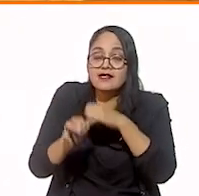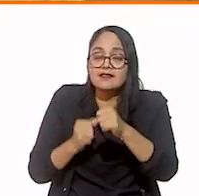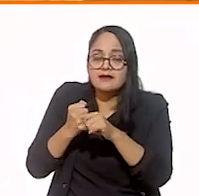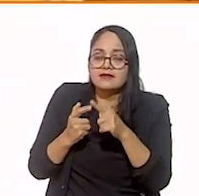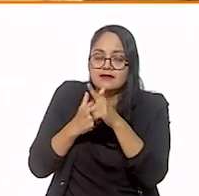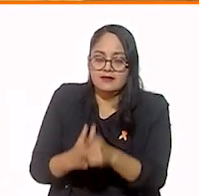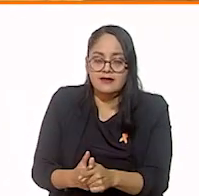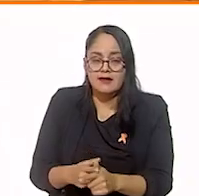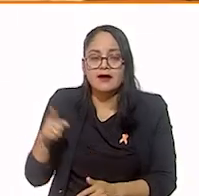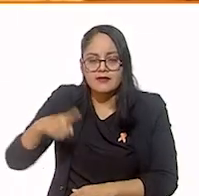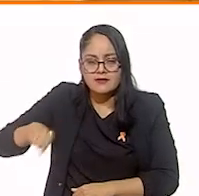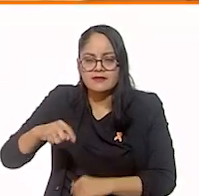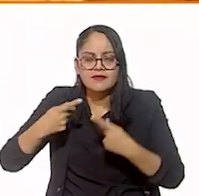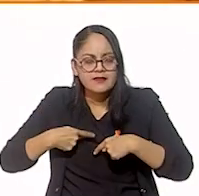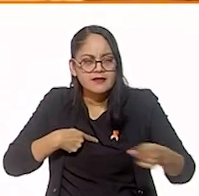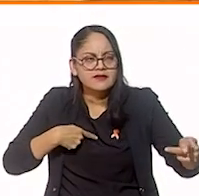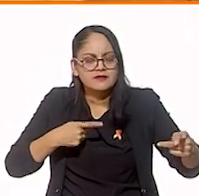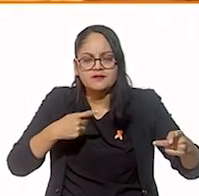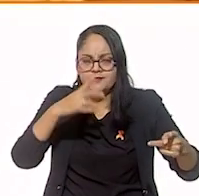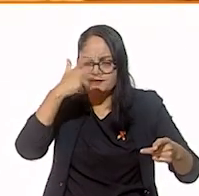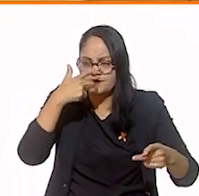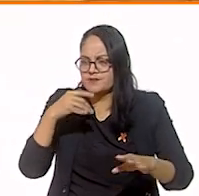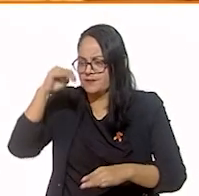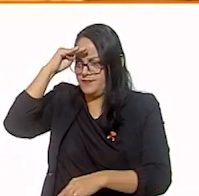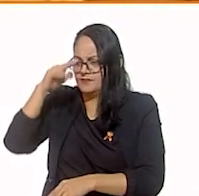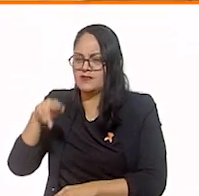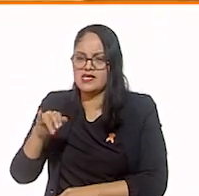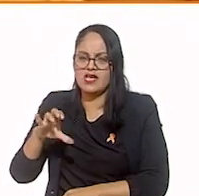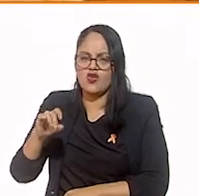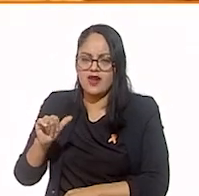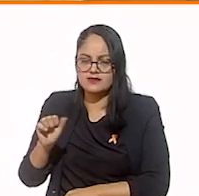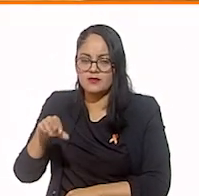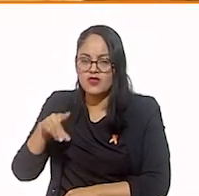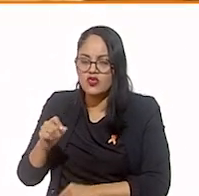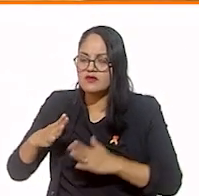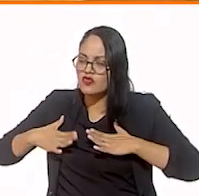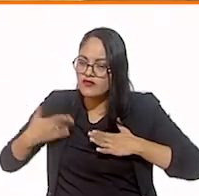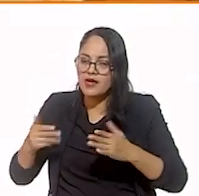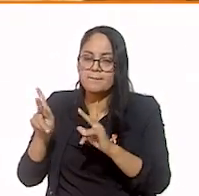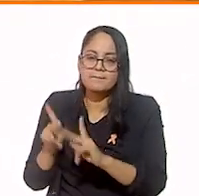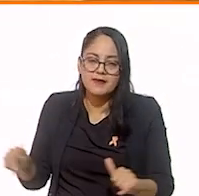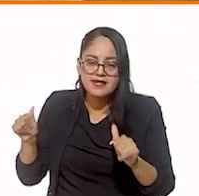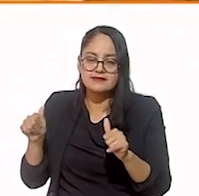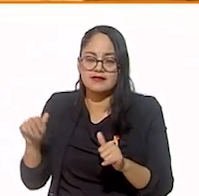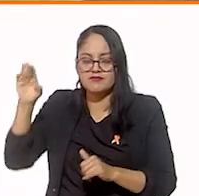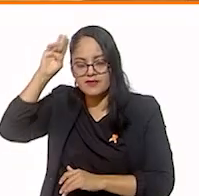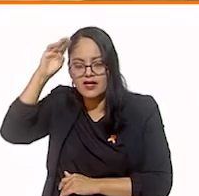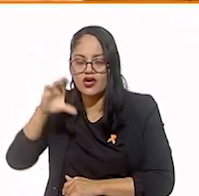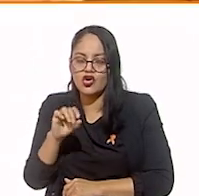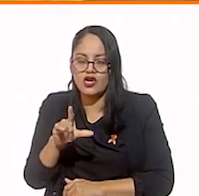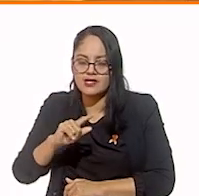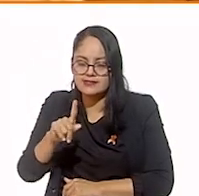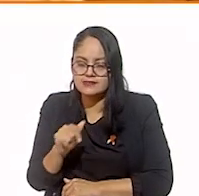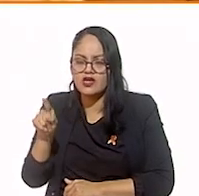el presidente y en el chavismo como tal una opción de paz frente a opciones más destructivas, más de colonización, que las